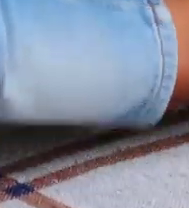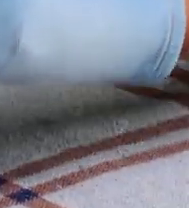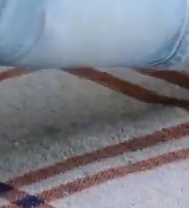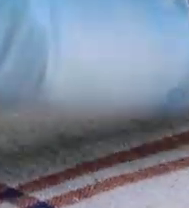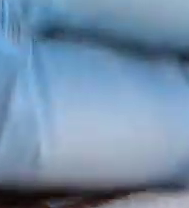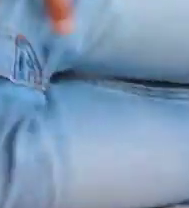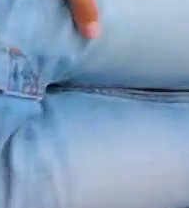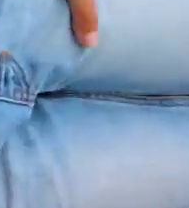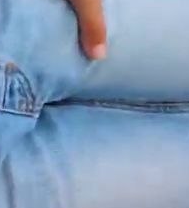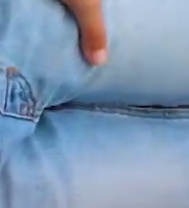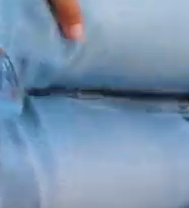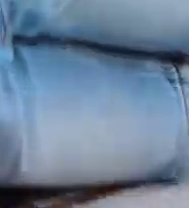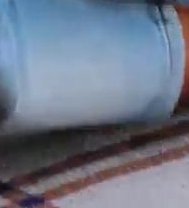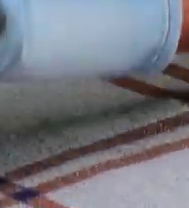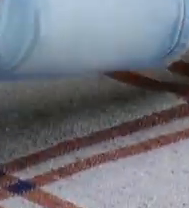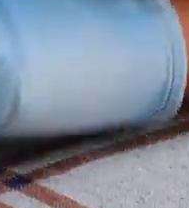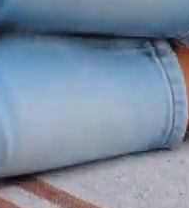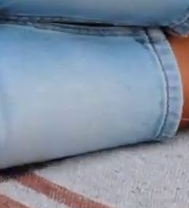Estira. Ahí.